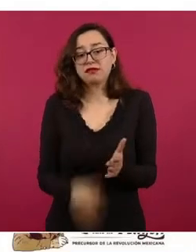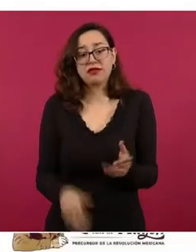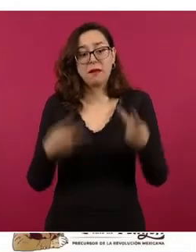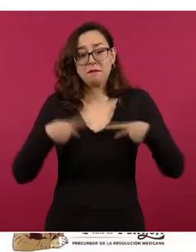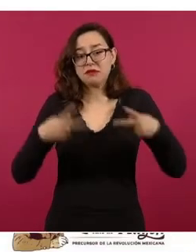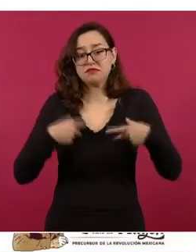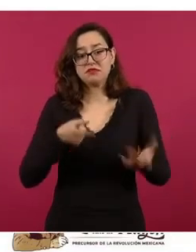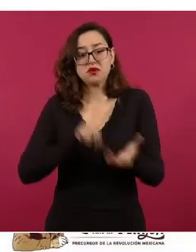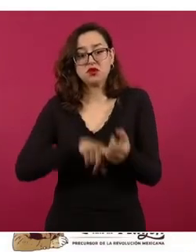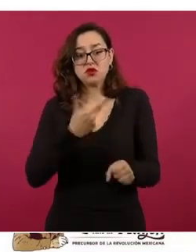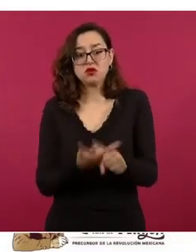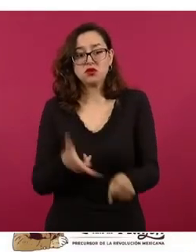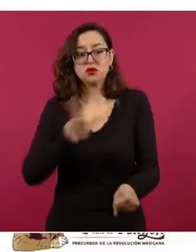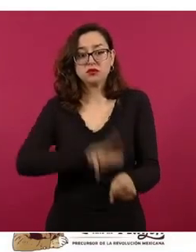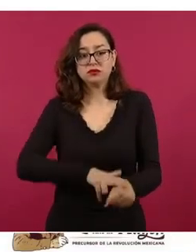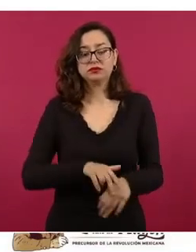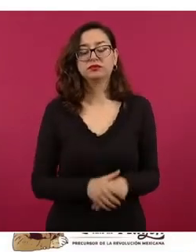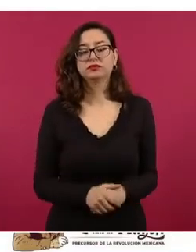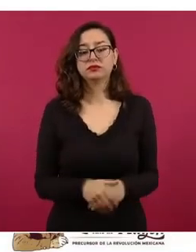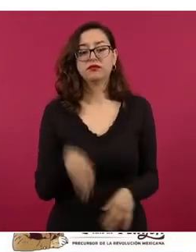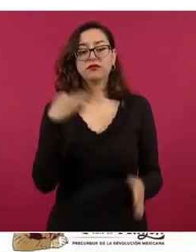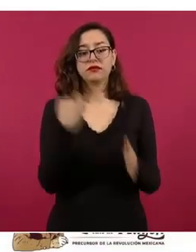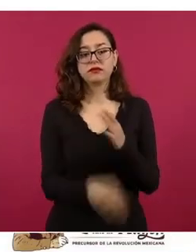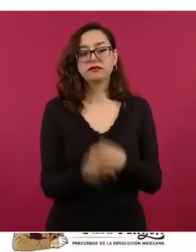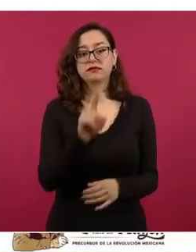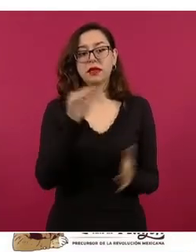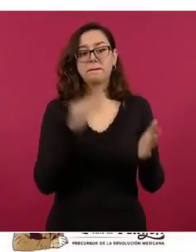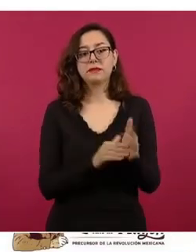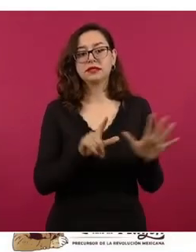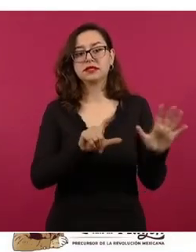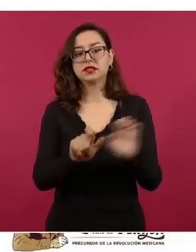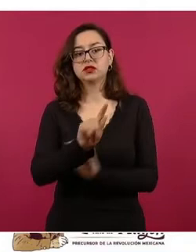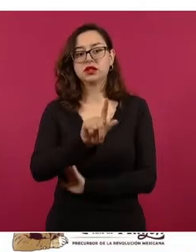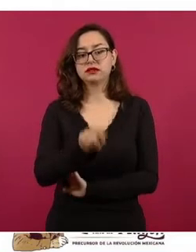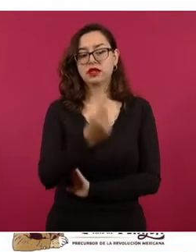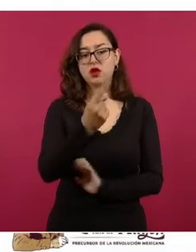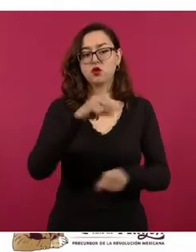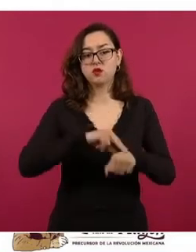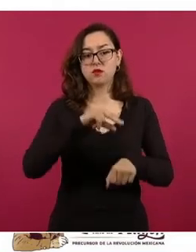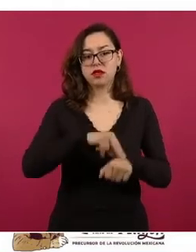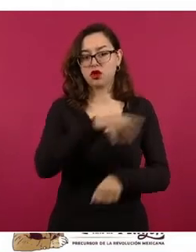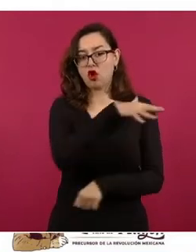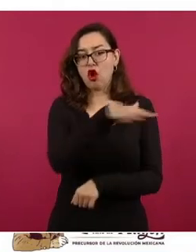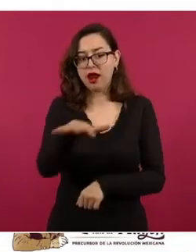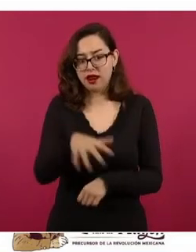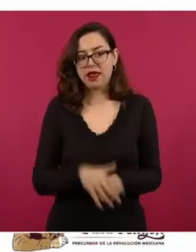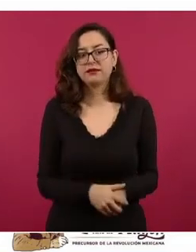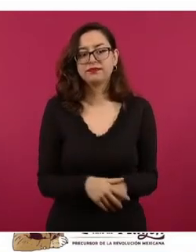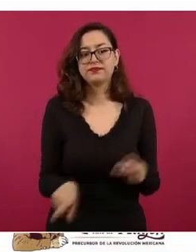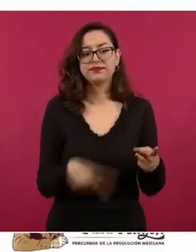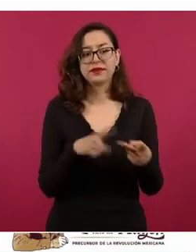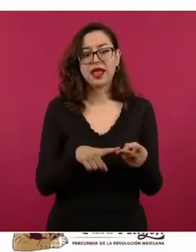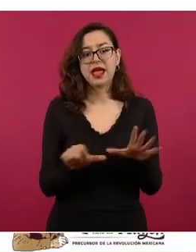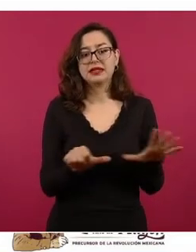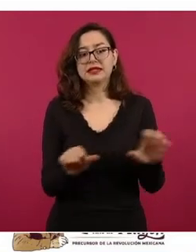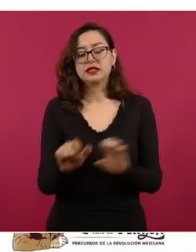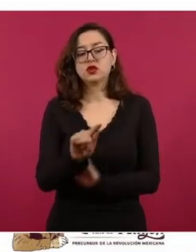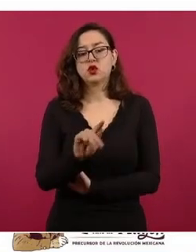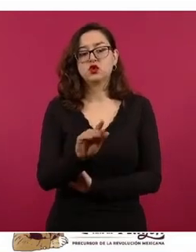1,771 médicos generales que hacen falta, además de 698 médicos